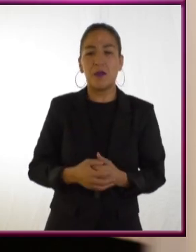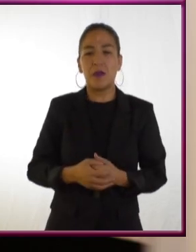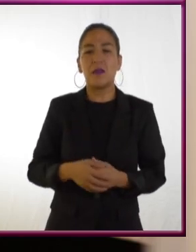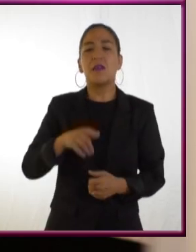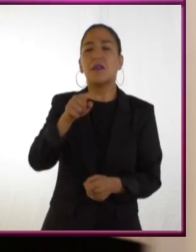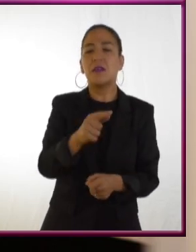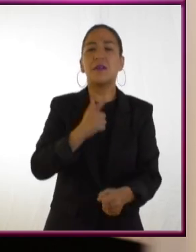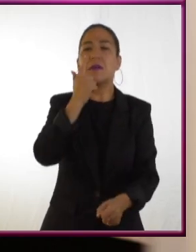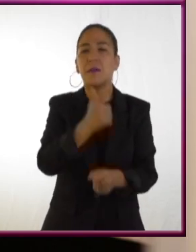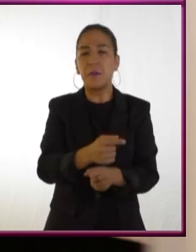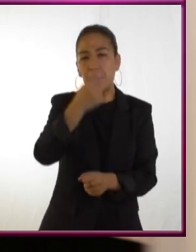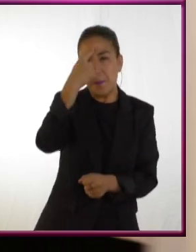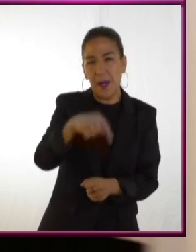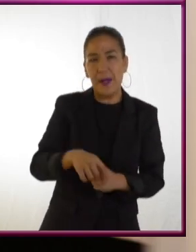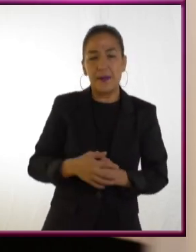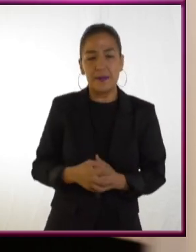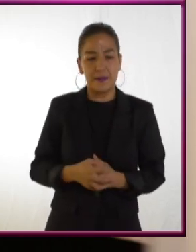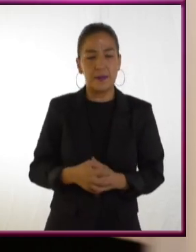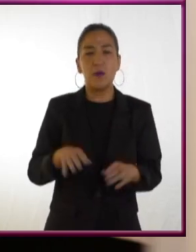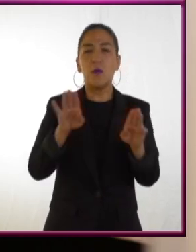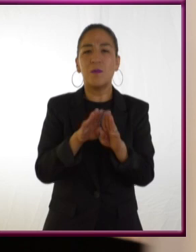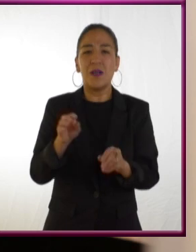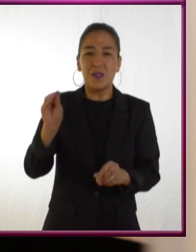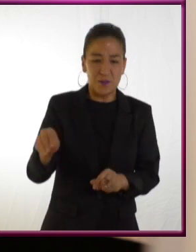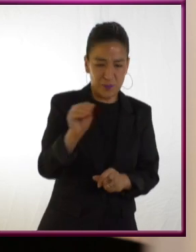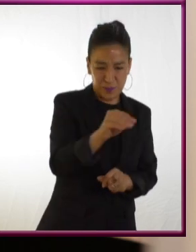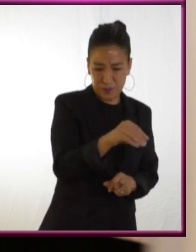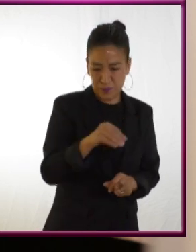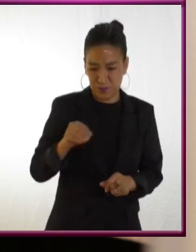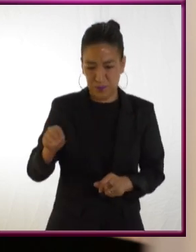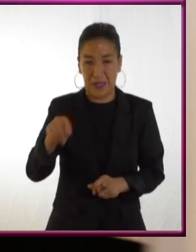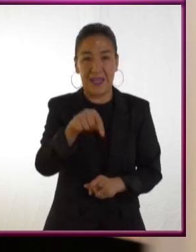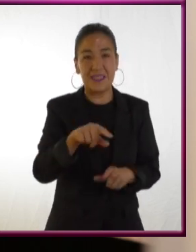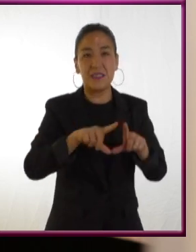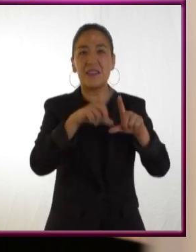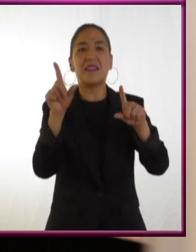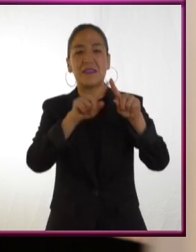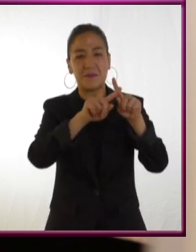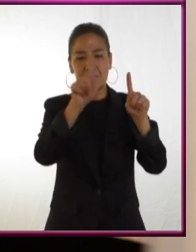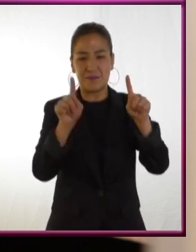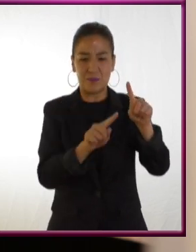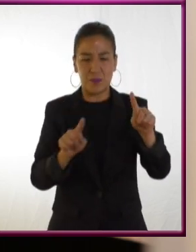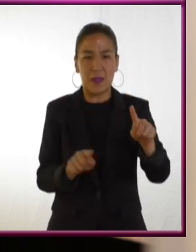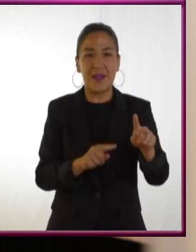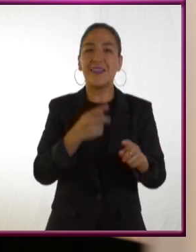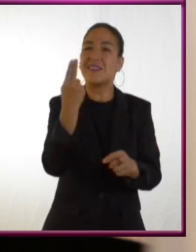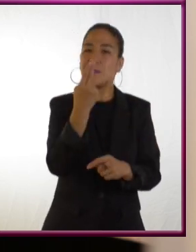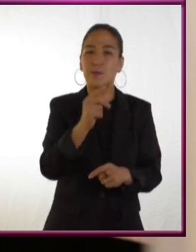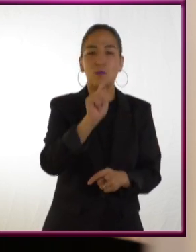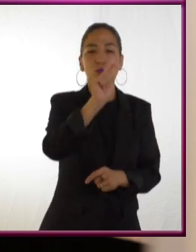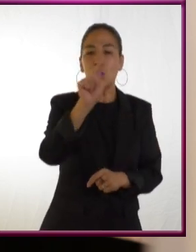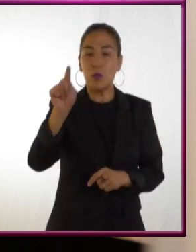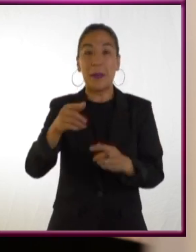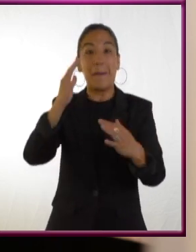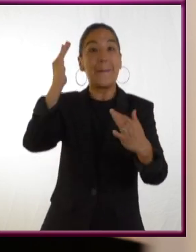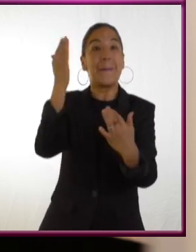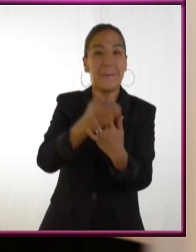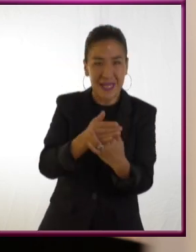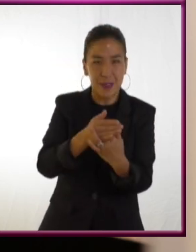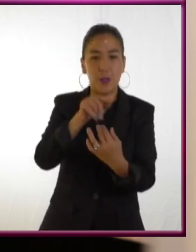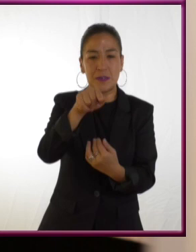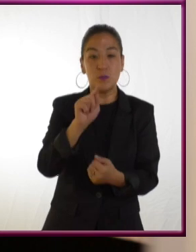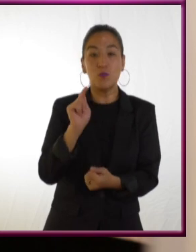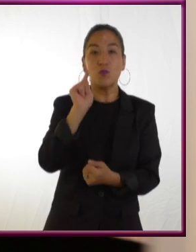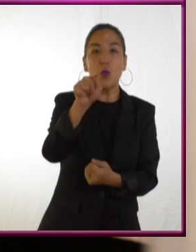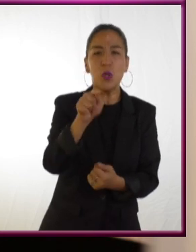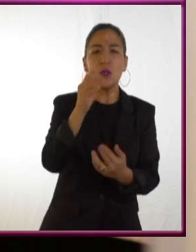se dio cuenta de que para poder hacer un recorrido en nuestra gráfica, necesitamos pasar por puntos intermedios en nuestro